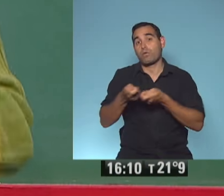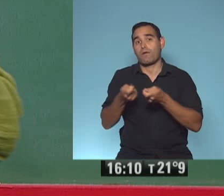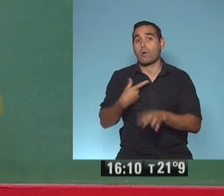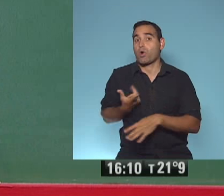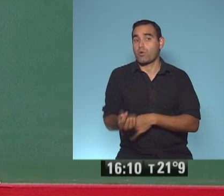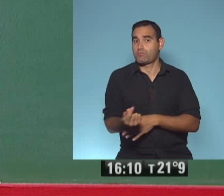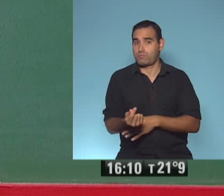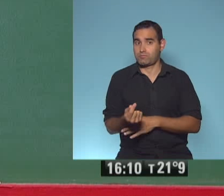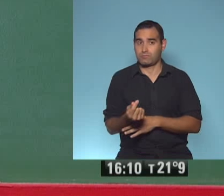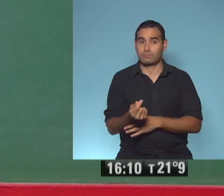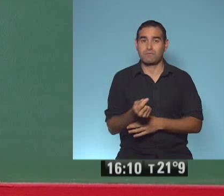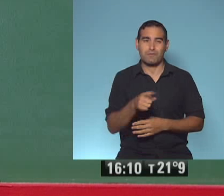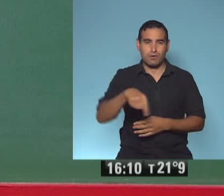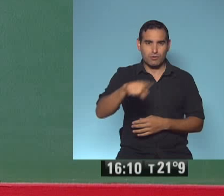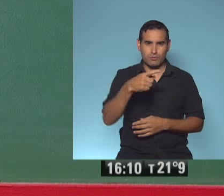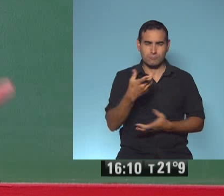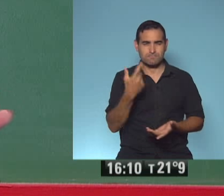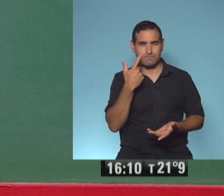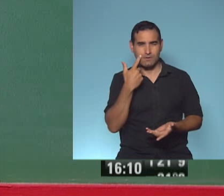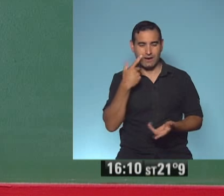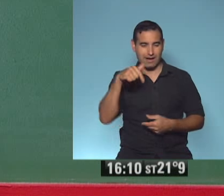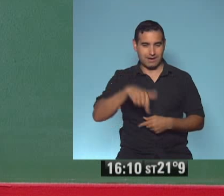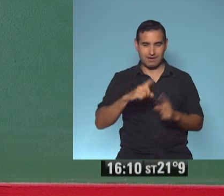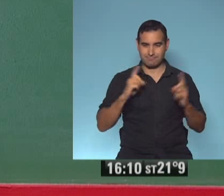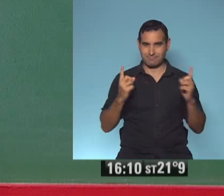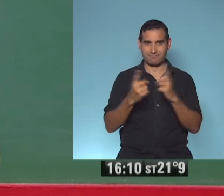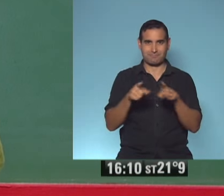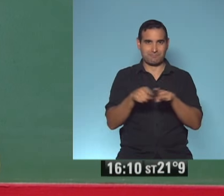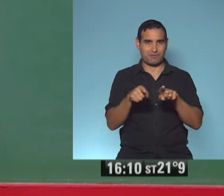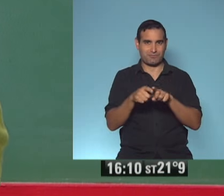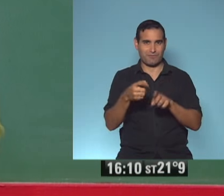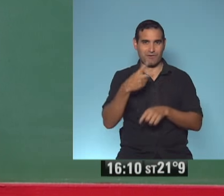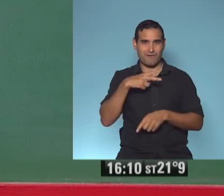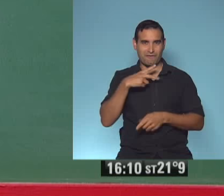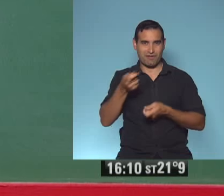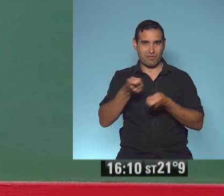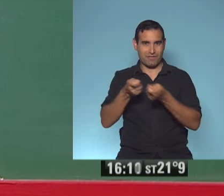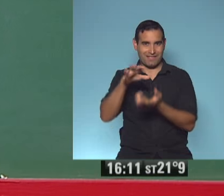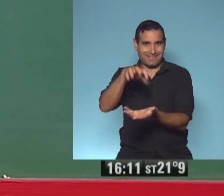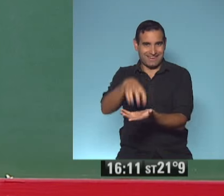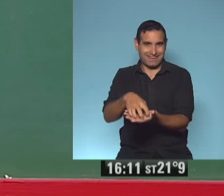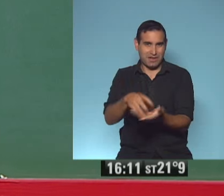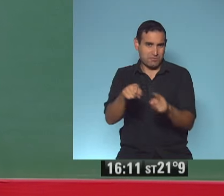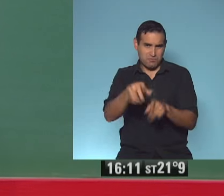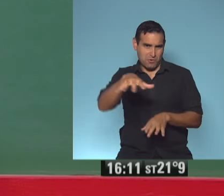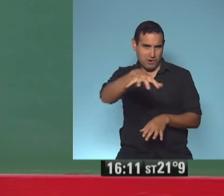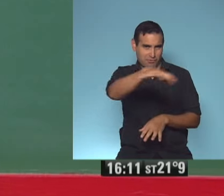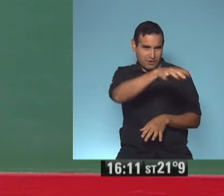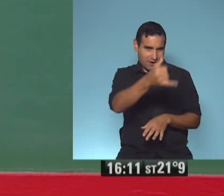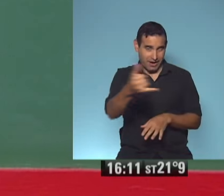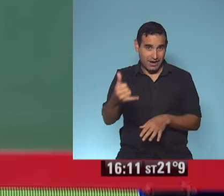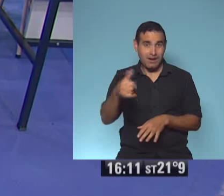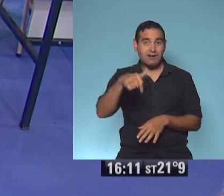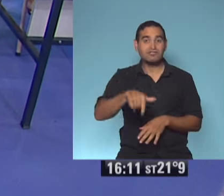Y para que todo se parezca una verdulería de verdad, como la que hay en los barrios de todos ustedes,